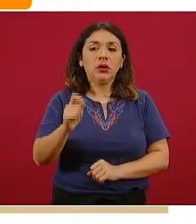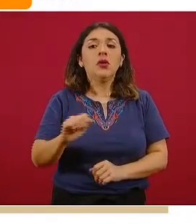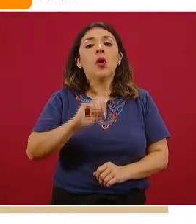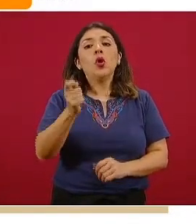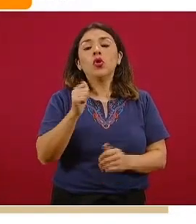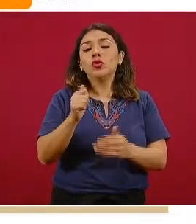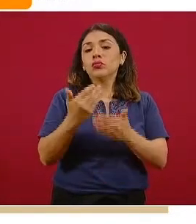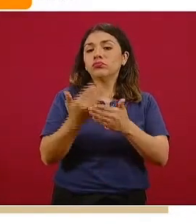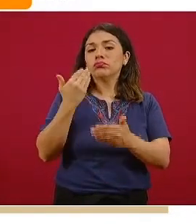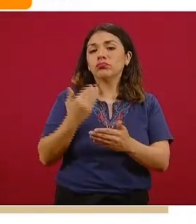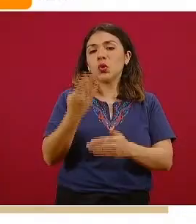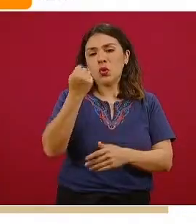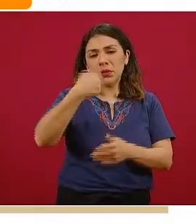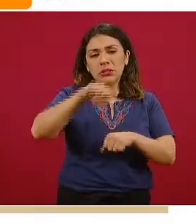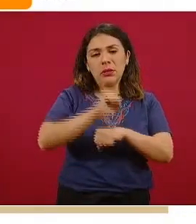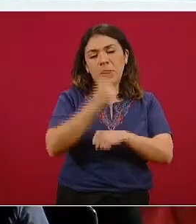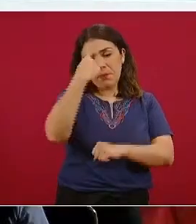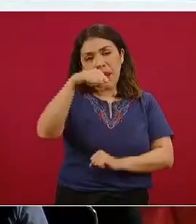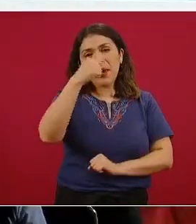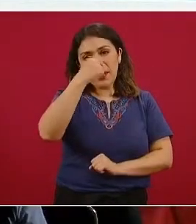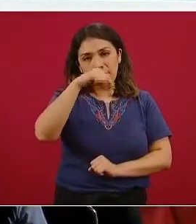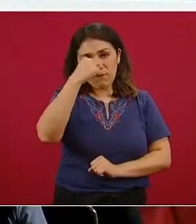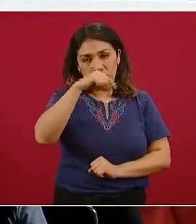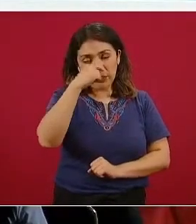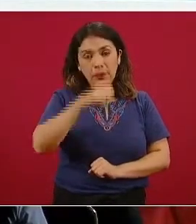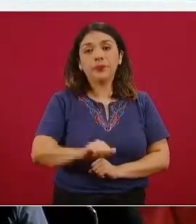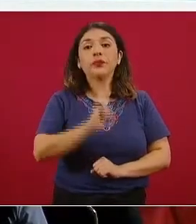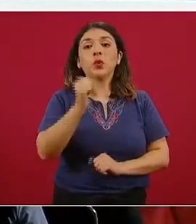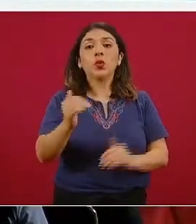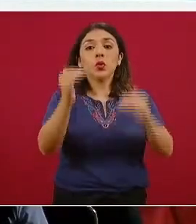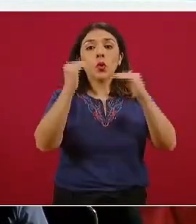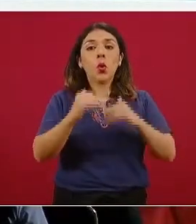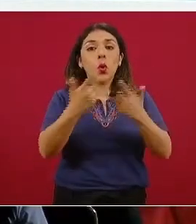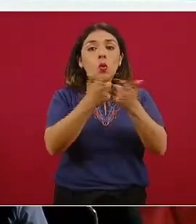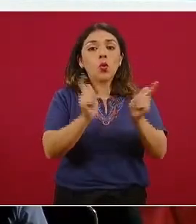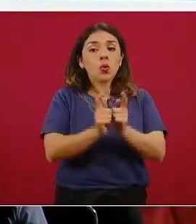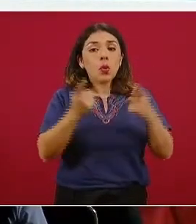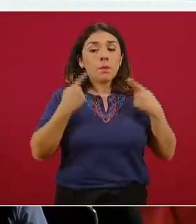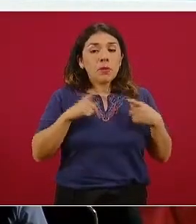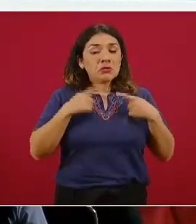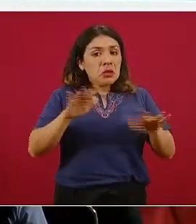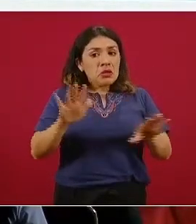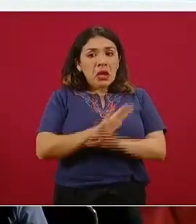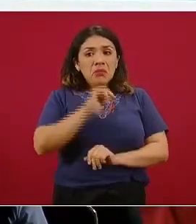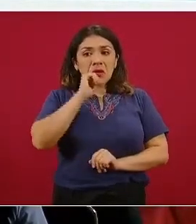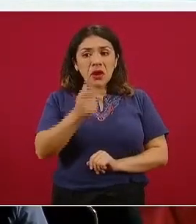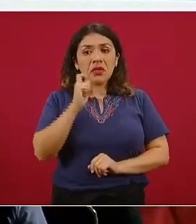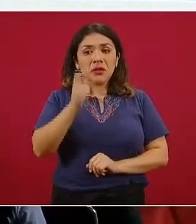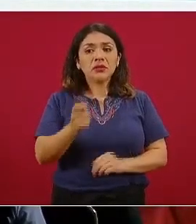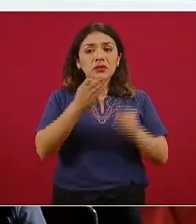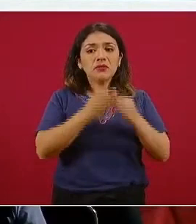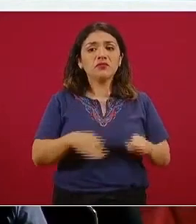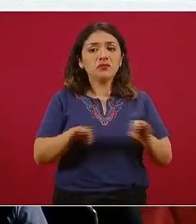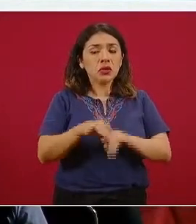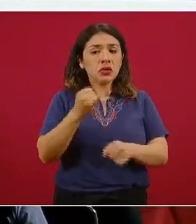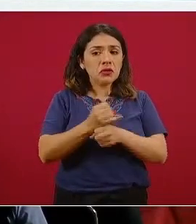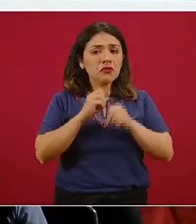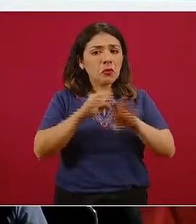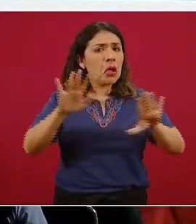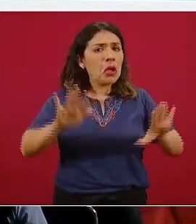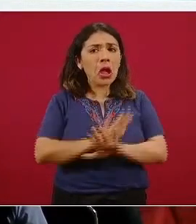semanas del año para influenza. Otro grupo de personas que no cambia, de hecho es un dato que sí no tiene ningún